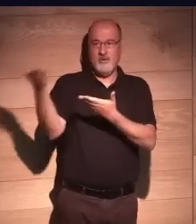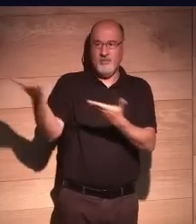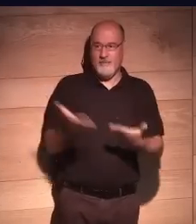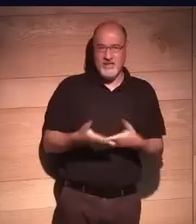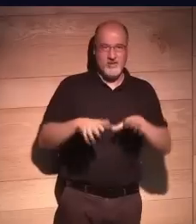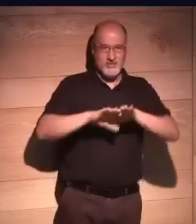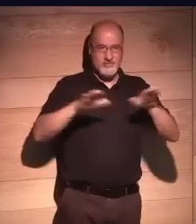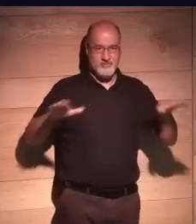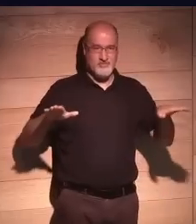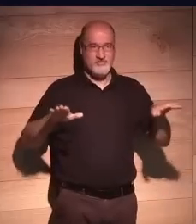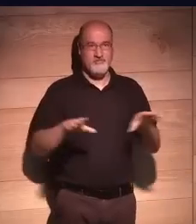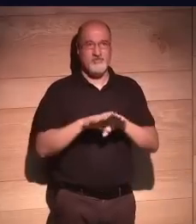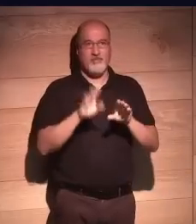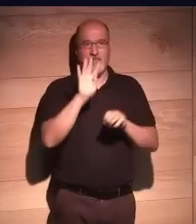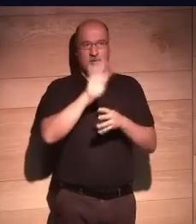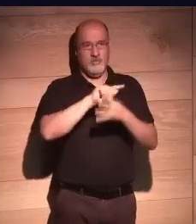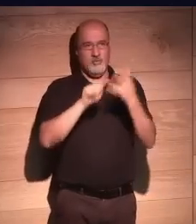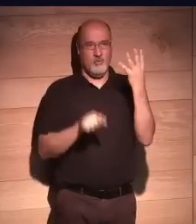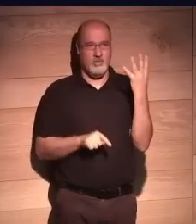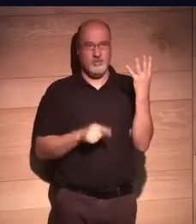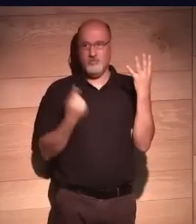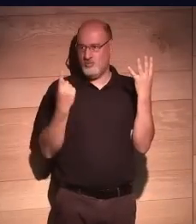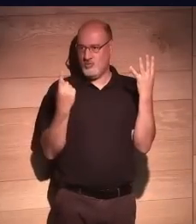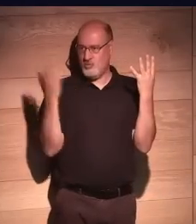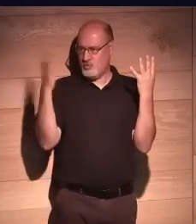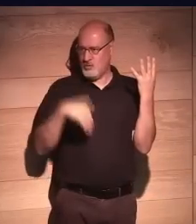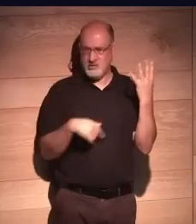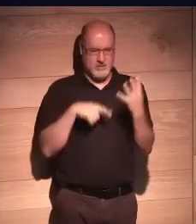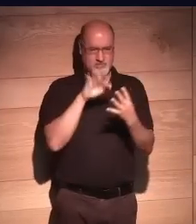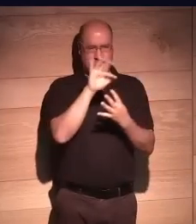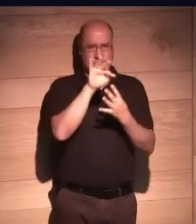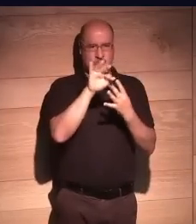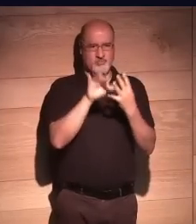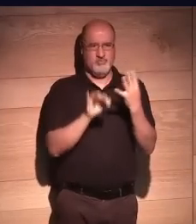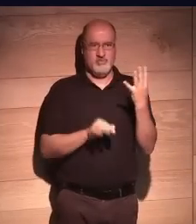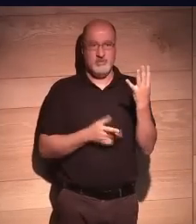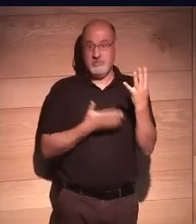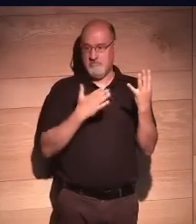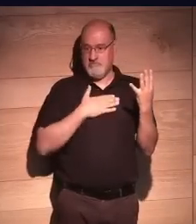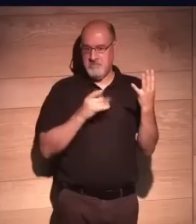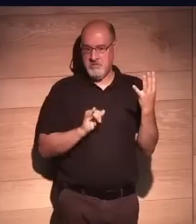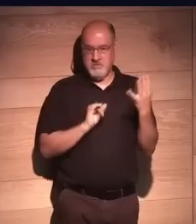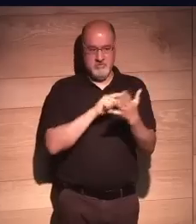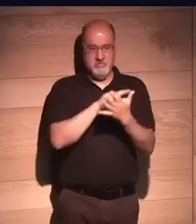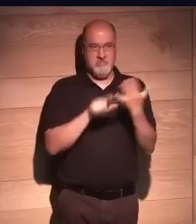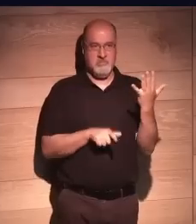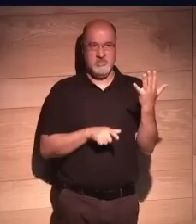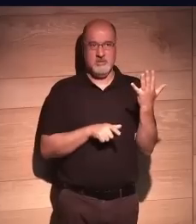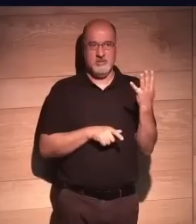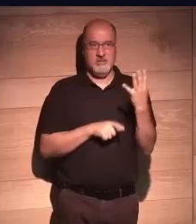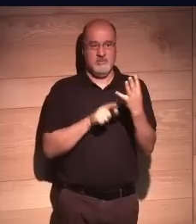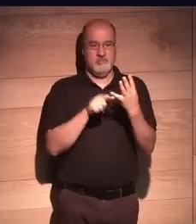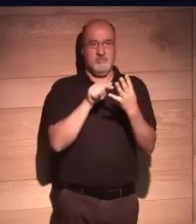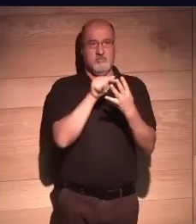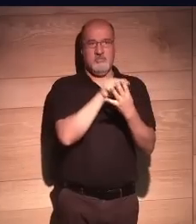set y tienes 4 fichas, dices, aquí hay uno que no está, o se ha colado o no me pertenece, y quién de los 4